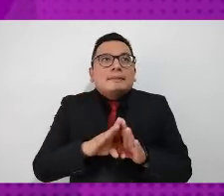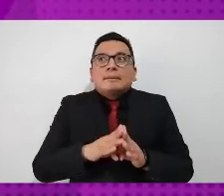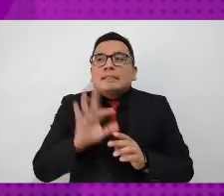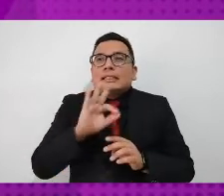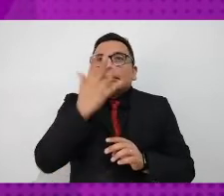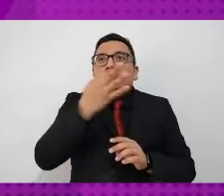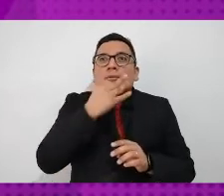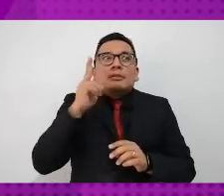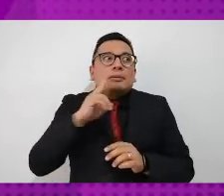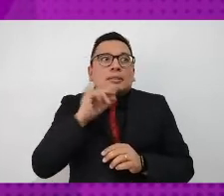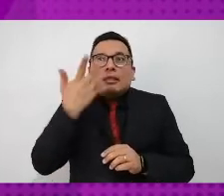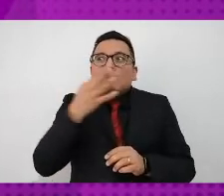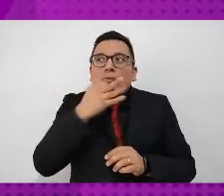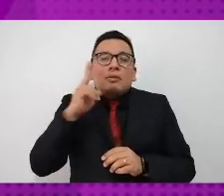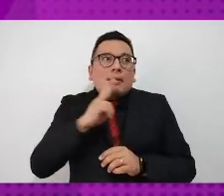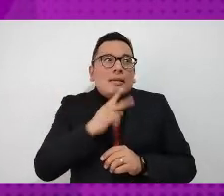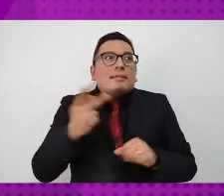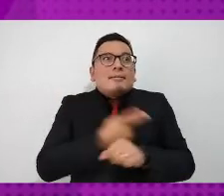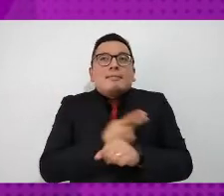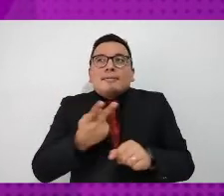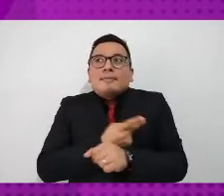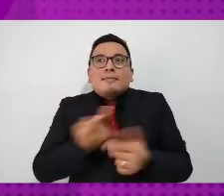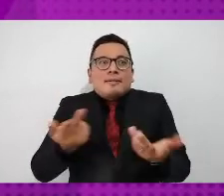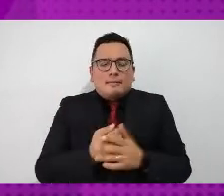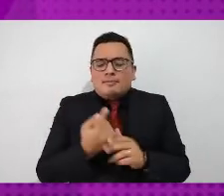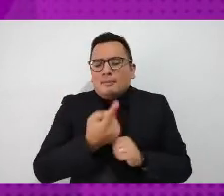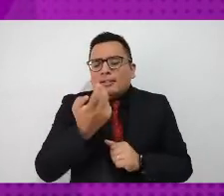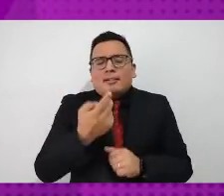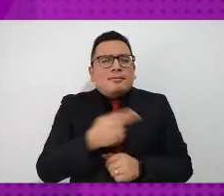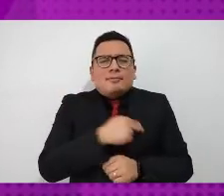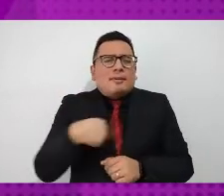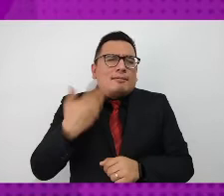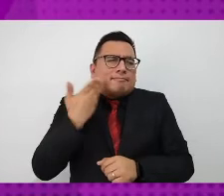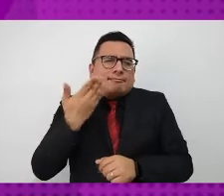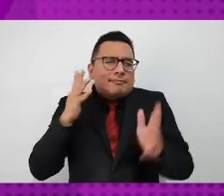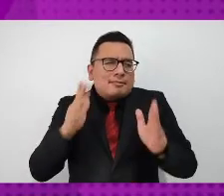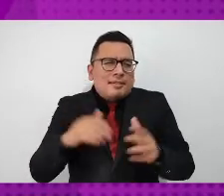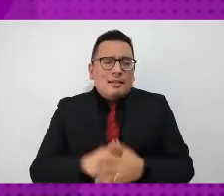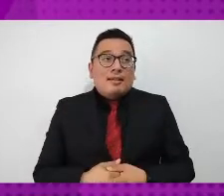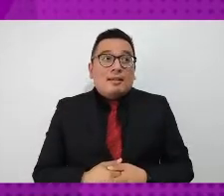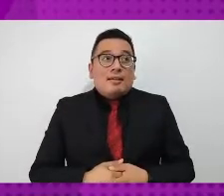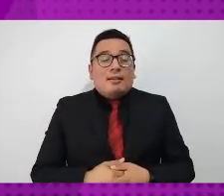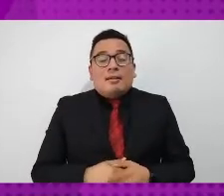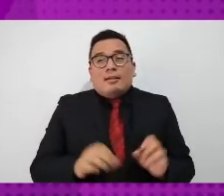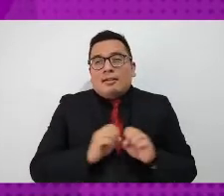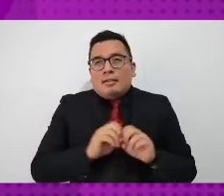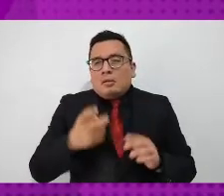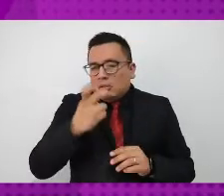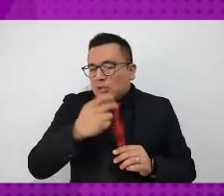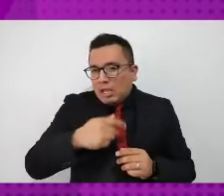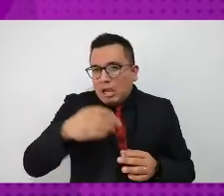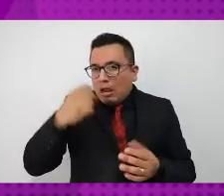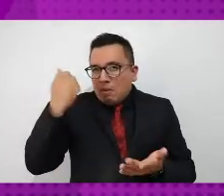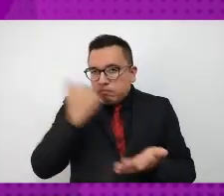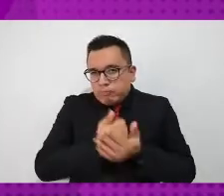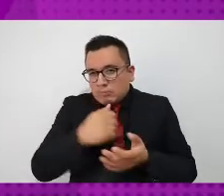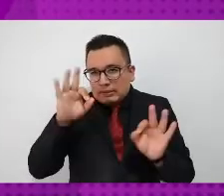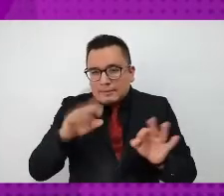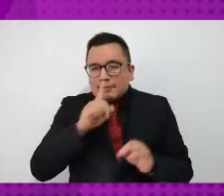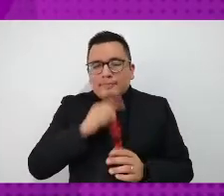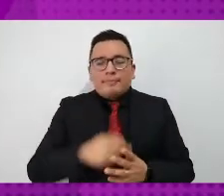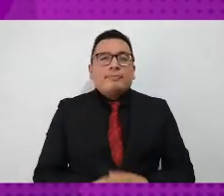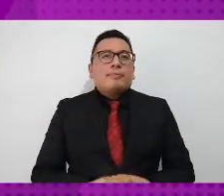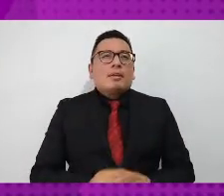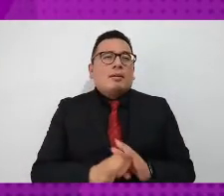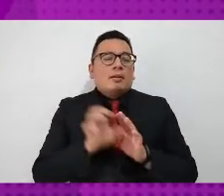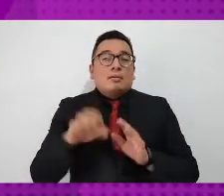cambio en cinco minutos en diez minutos como va la votación porque es parte aunque insisto no es un resultado oficial de hecho los cómputos